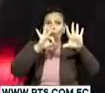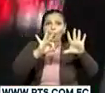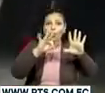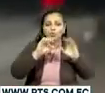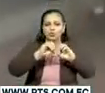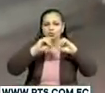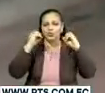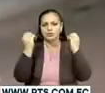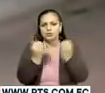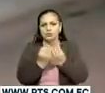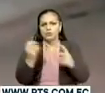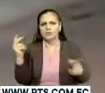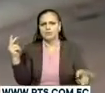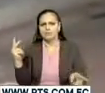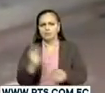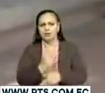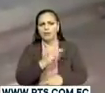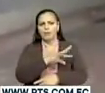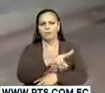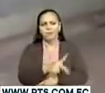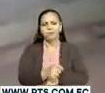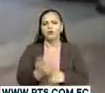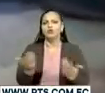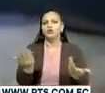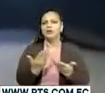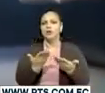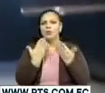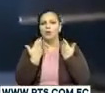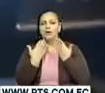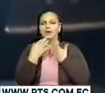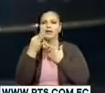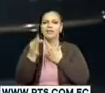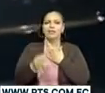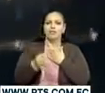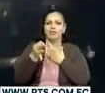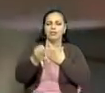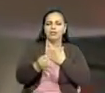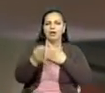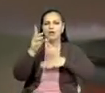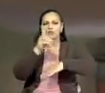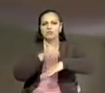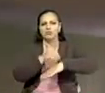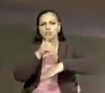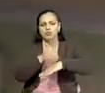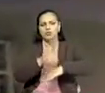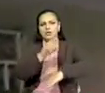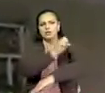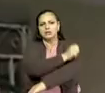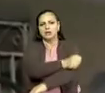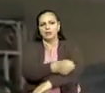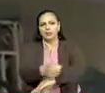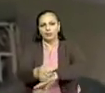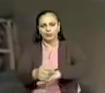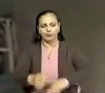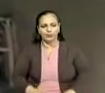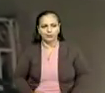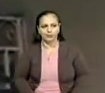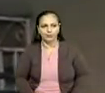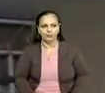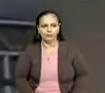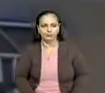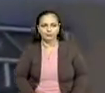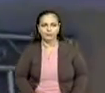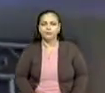que estarían operando en Guayaquil, Daule, San Borondón y Durán. Hasta el momento se